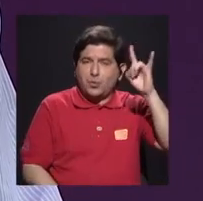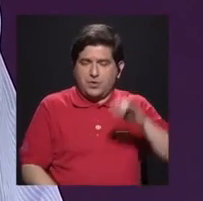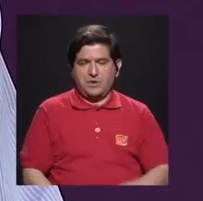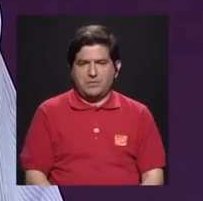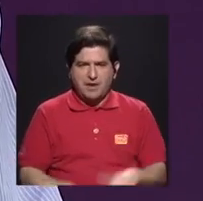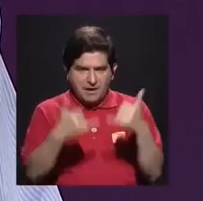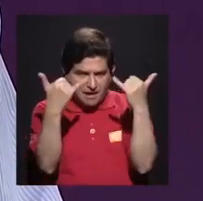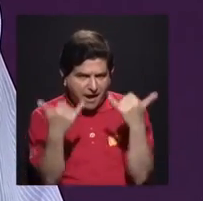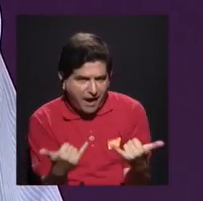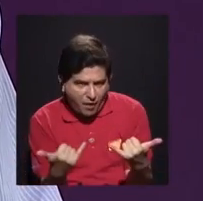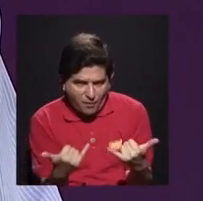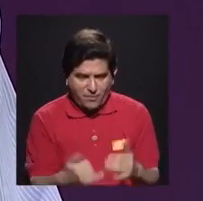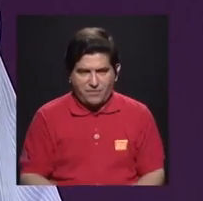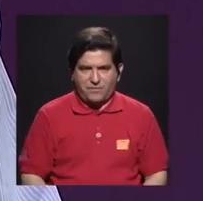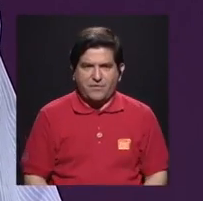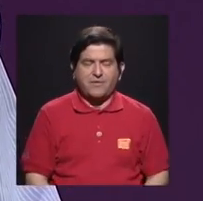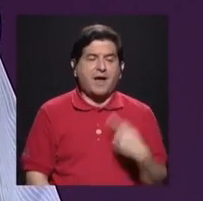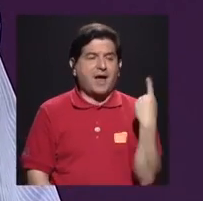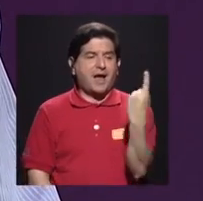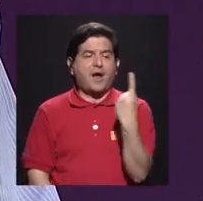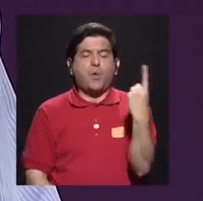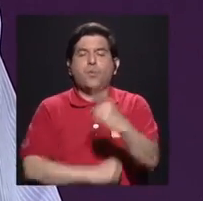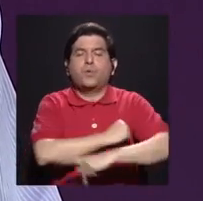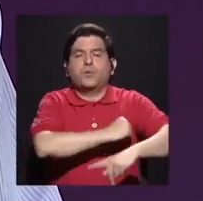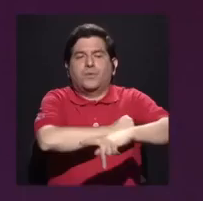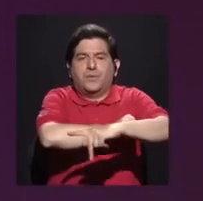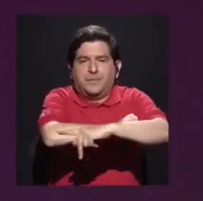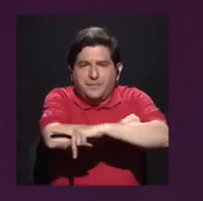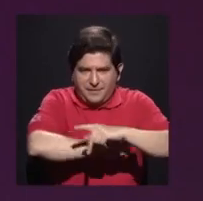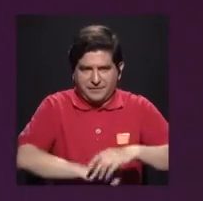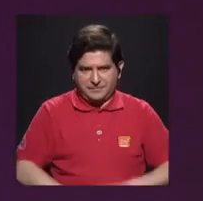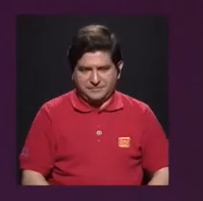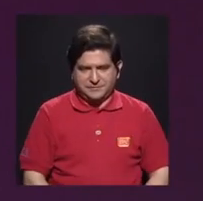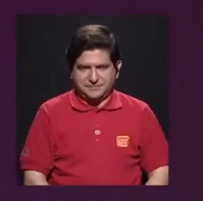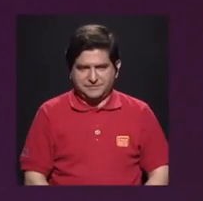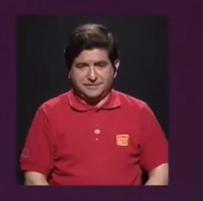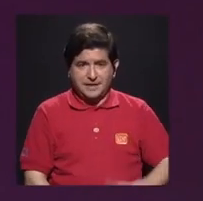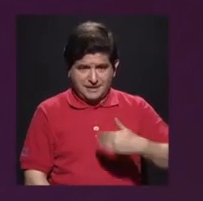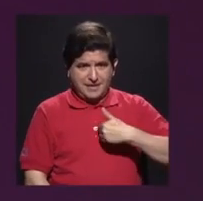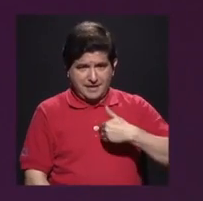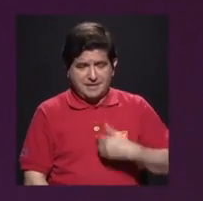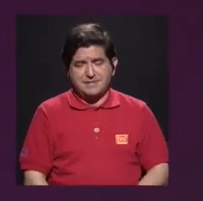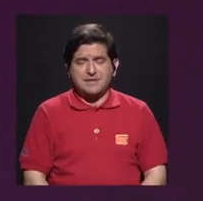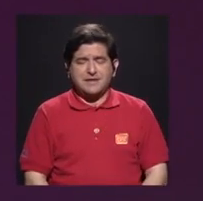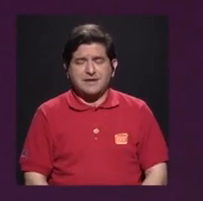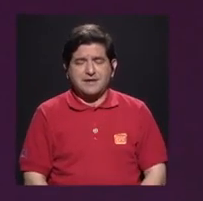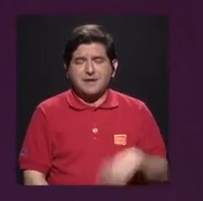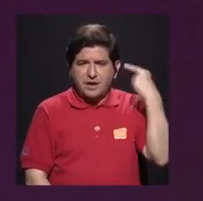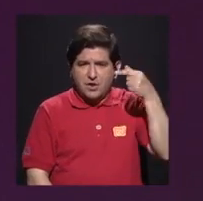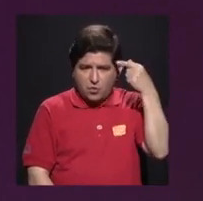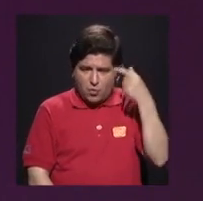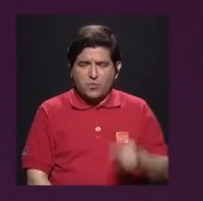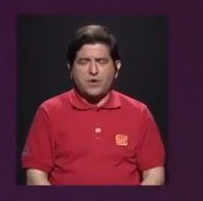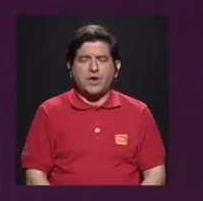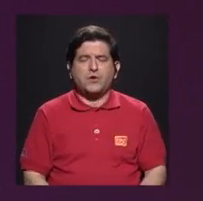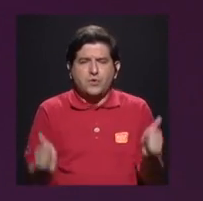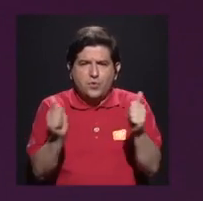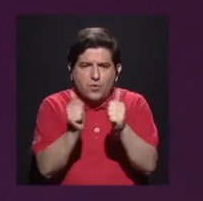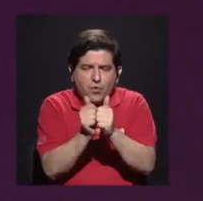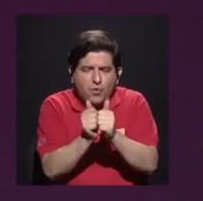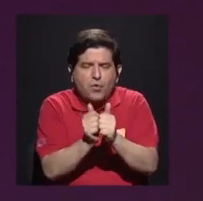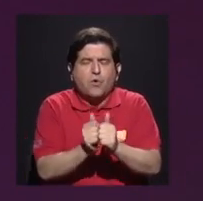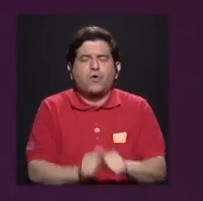ahora quedamos como el único estado que es confesional mente constitucional o